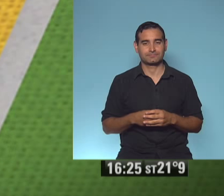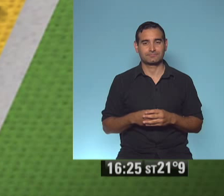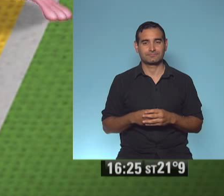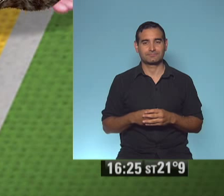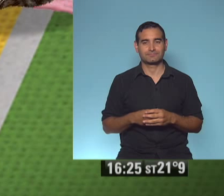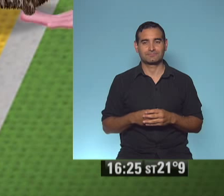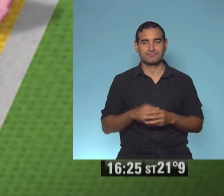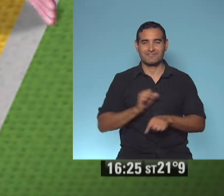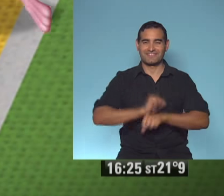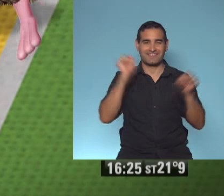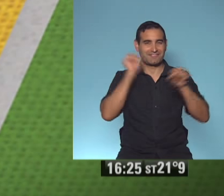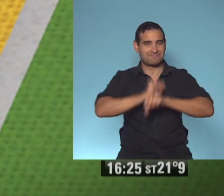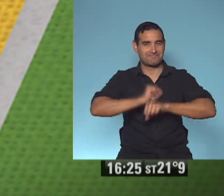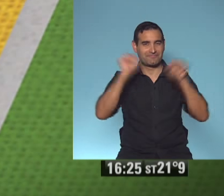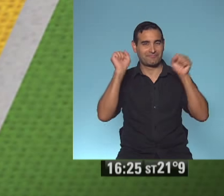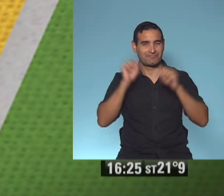¡Soy libre!